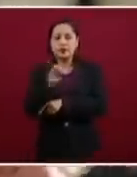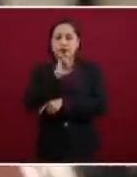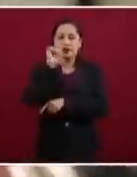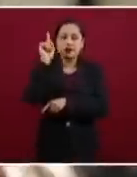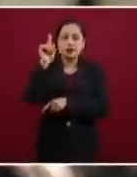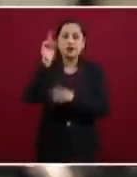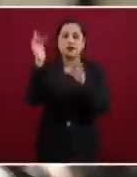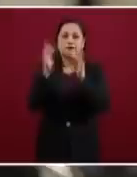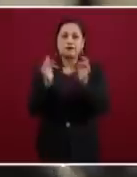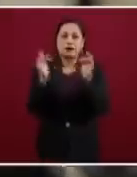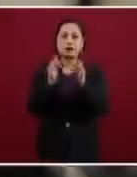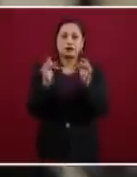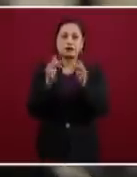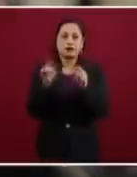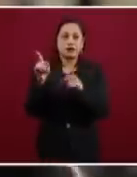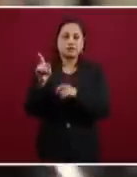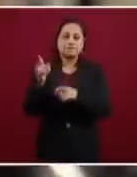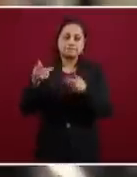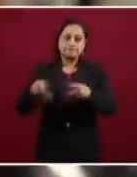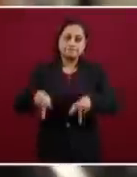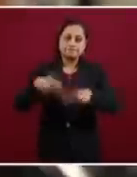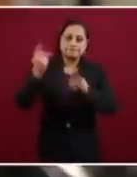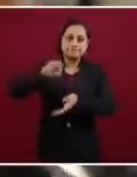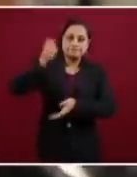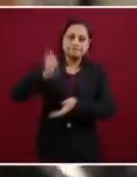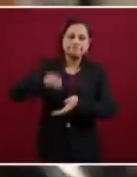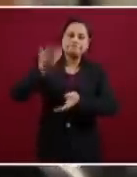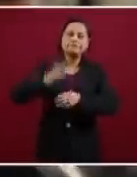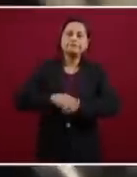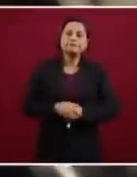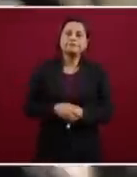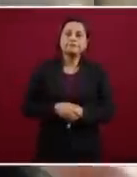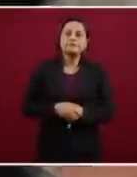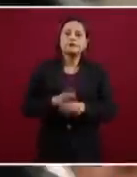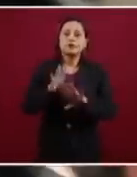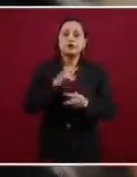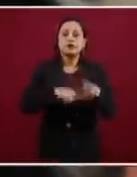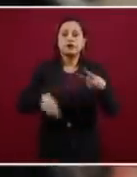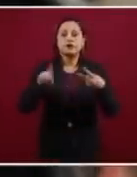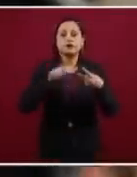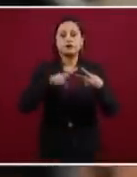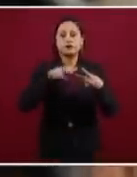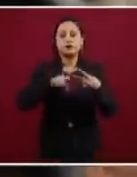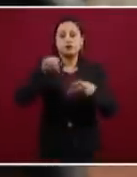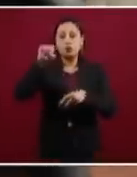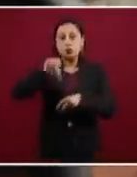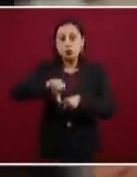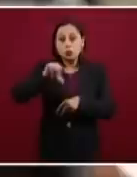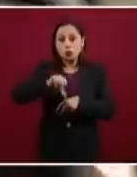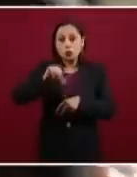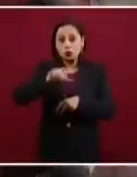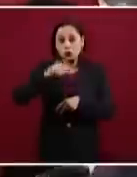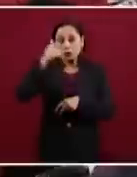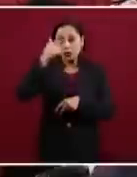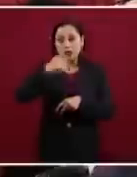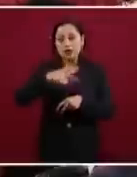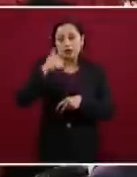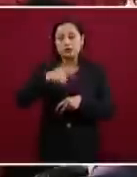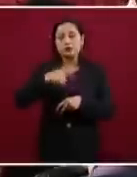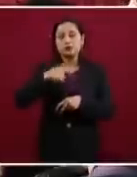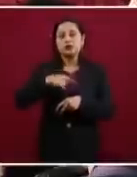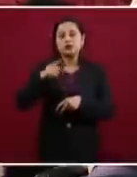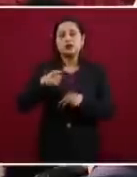un segundo dato es hoy por la noche nace una nueva cadena de televisión